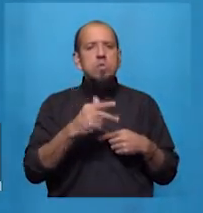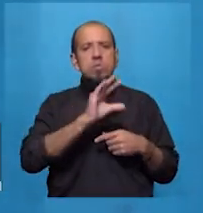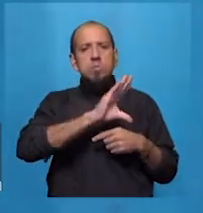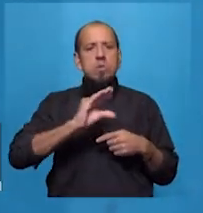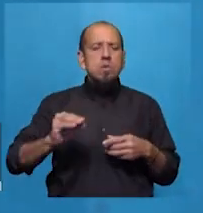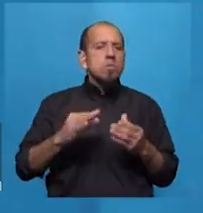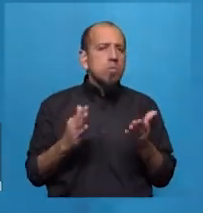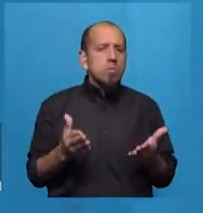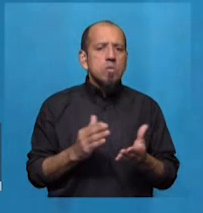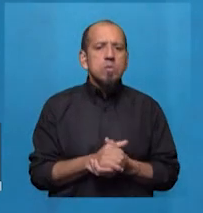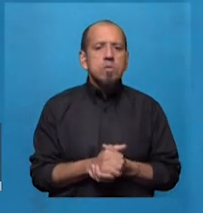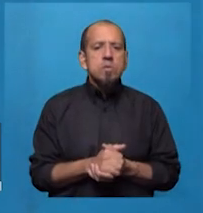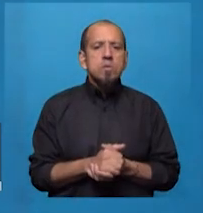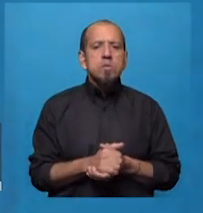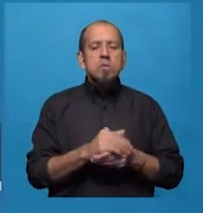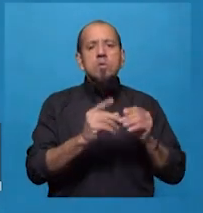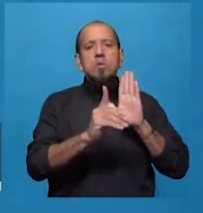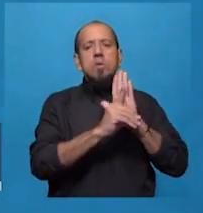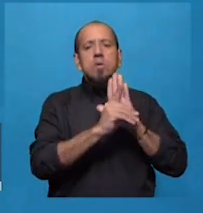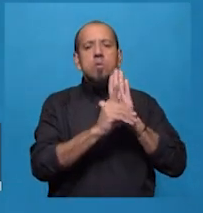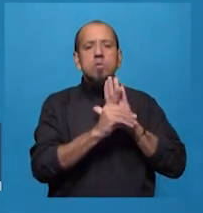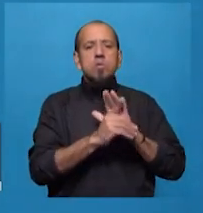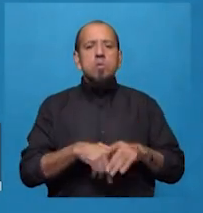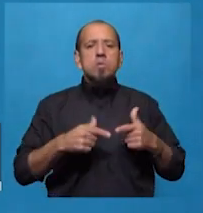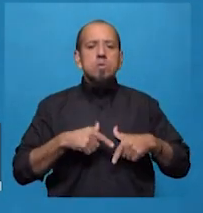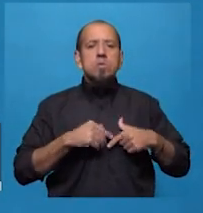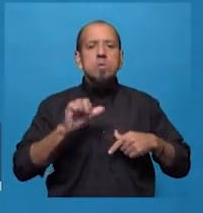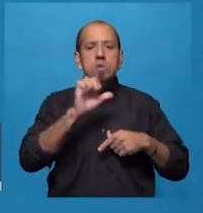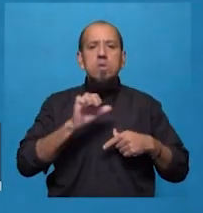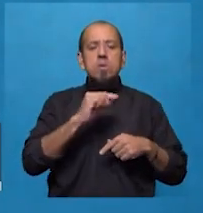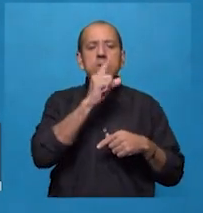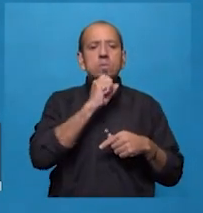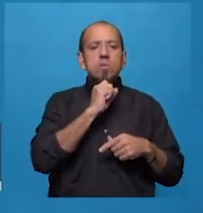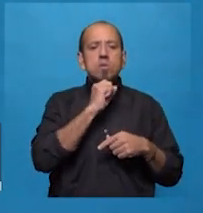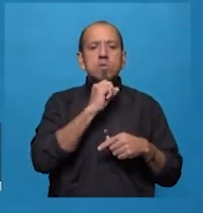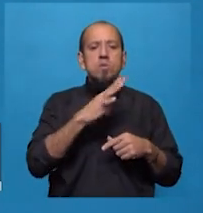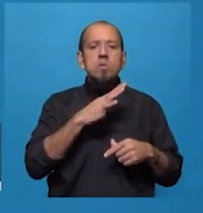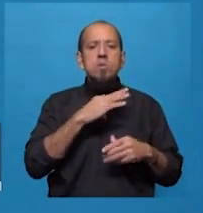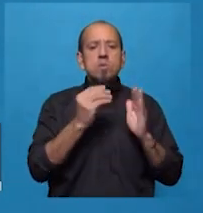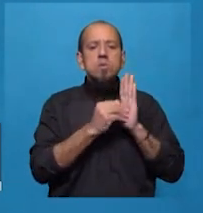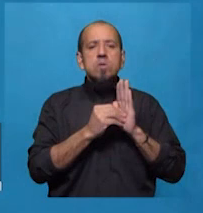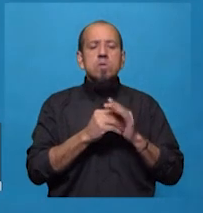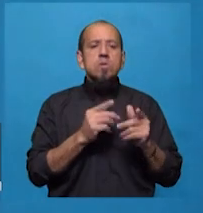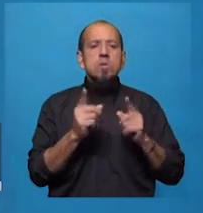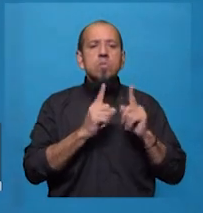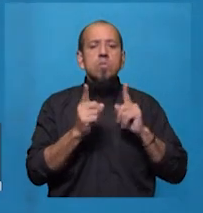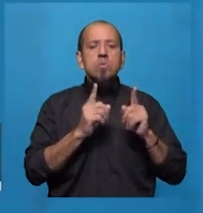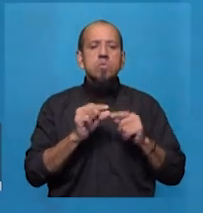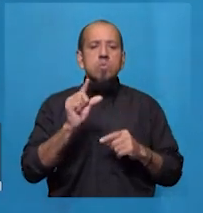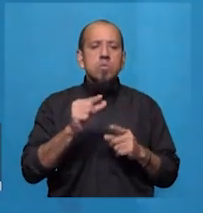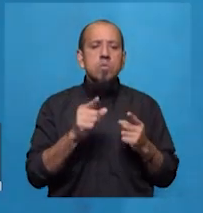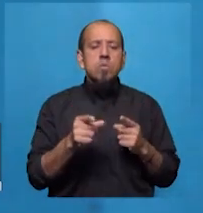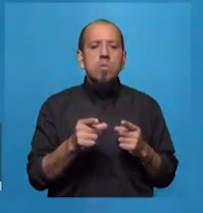tomas esa lectura bueno en los últimos datos disponibles del Ministerio del interior que son de enero a marzo marcan algunos muy poquitos homicidios menos